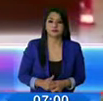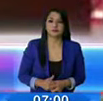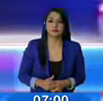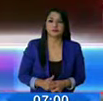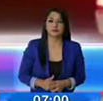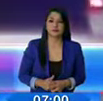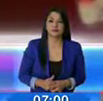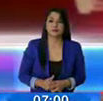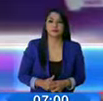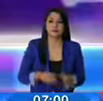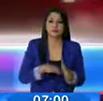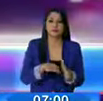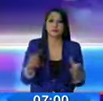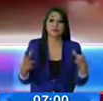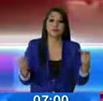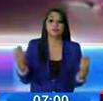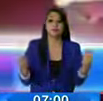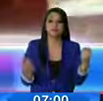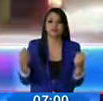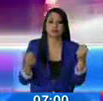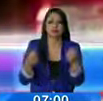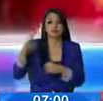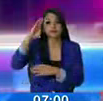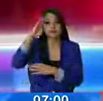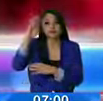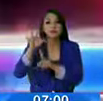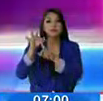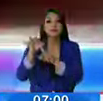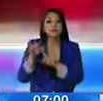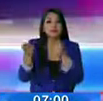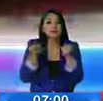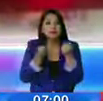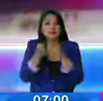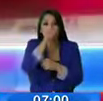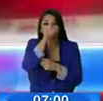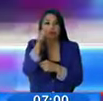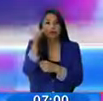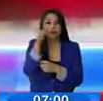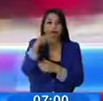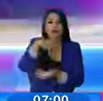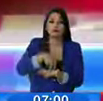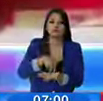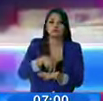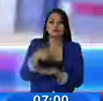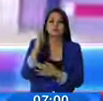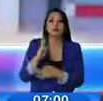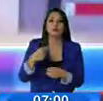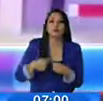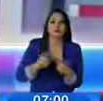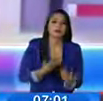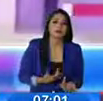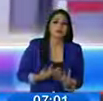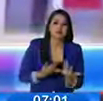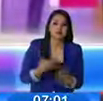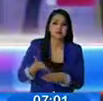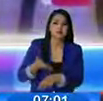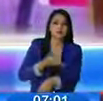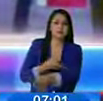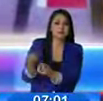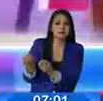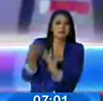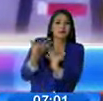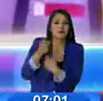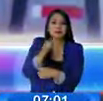A este camión, agentes de la Unidad de Lucha contra el Crimen Organizado ULCO le esperaban en el sur de Quito. Información reservada advertía que